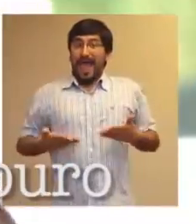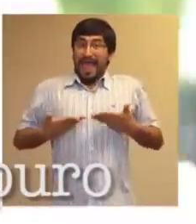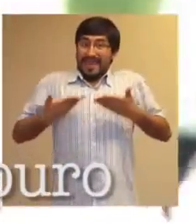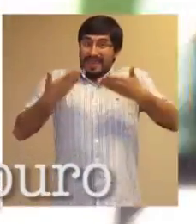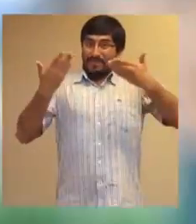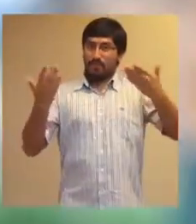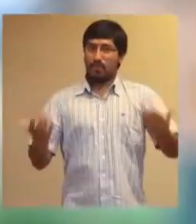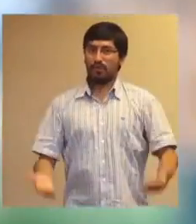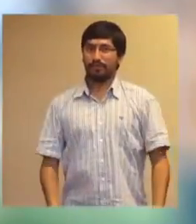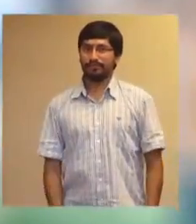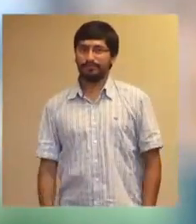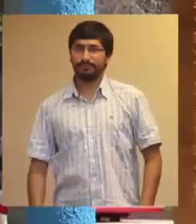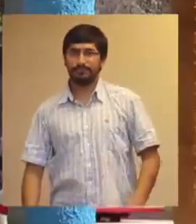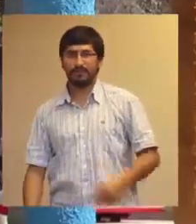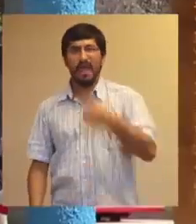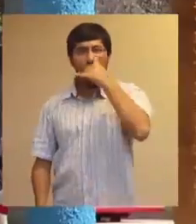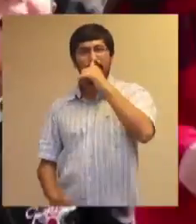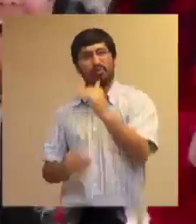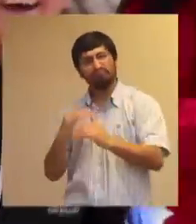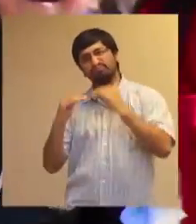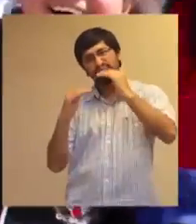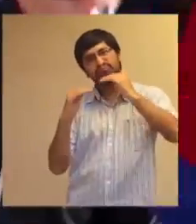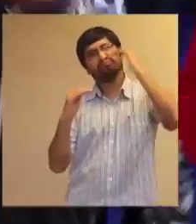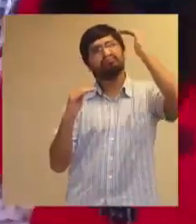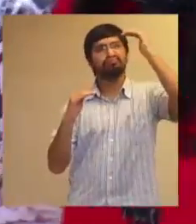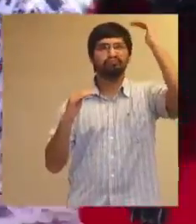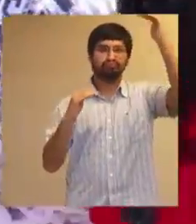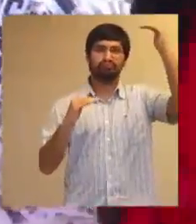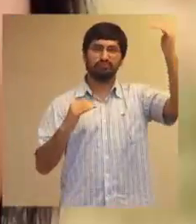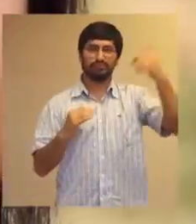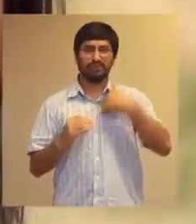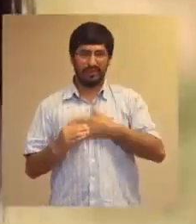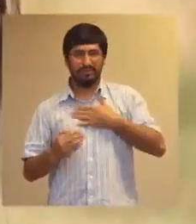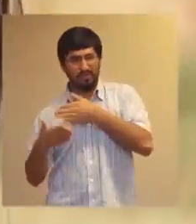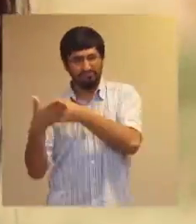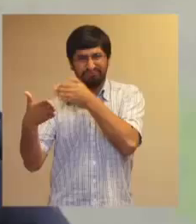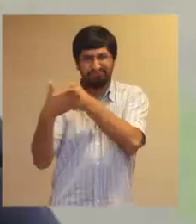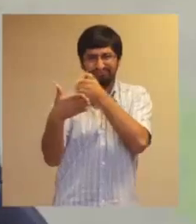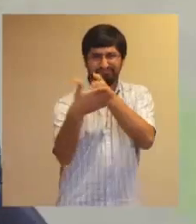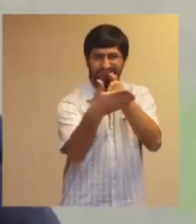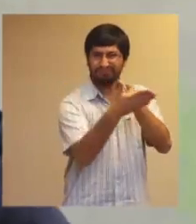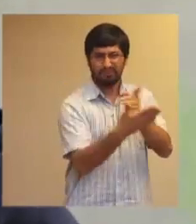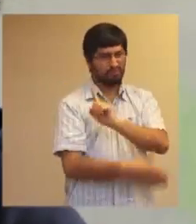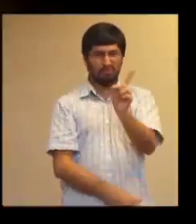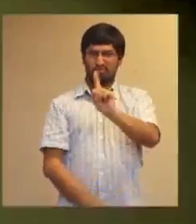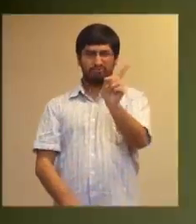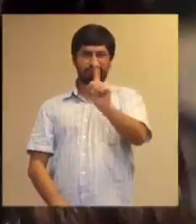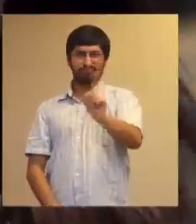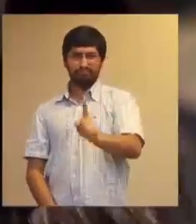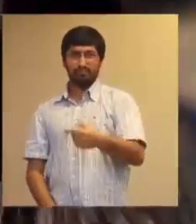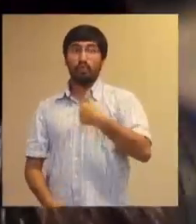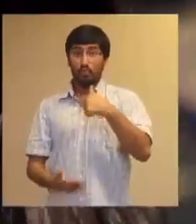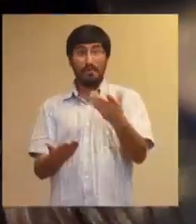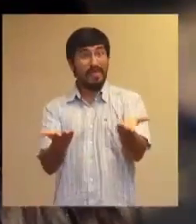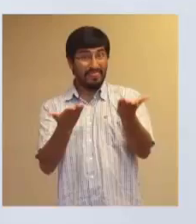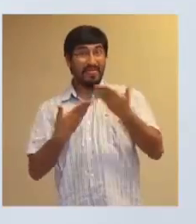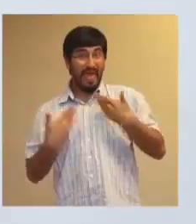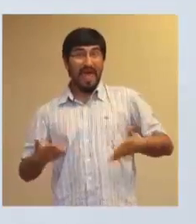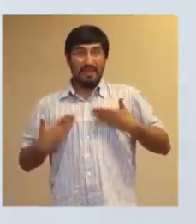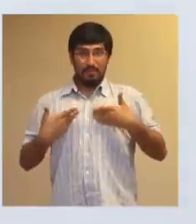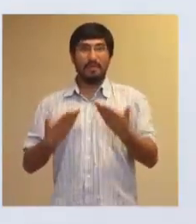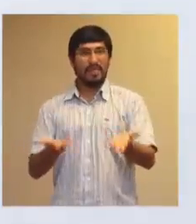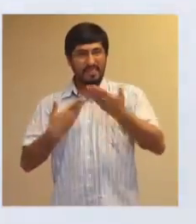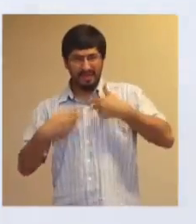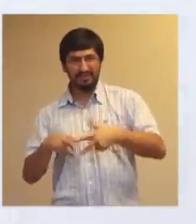puro que te recarga. En cada una de mis tantas etapas, no pongas traba, no pongas tapa. Dame la ala,